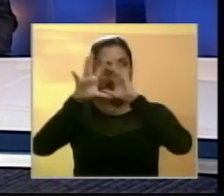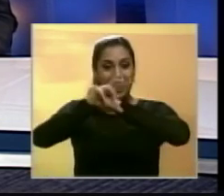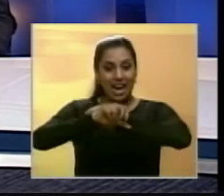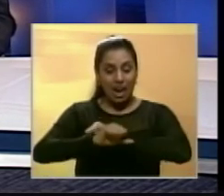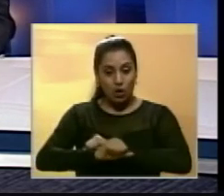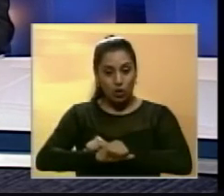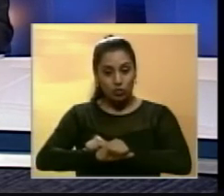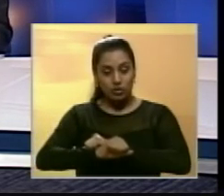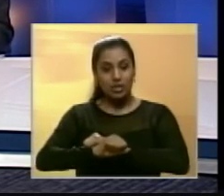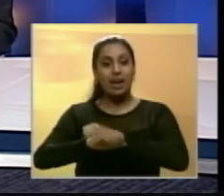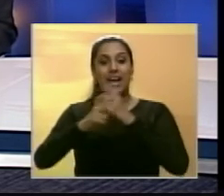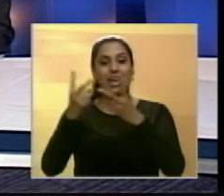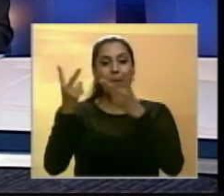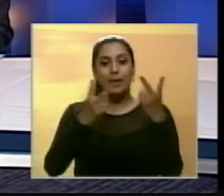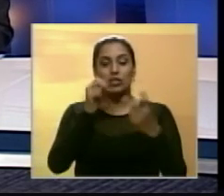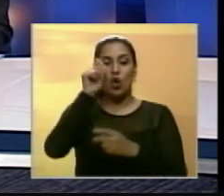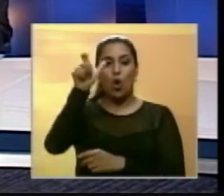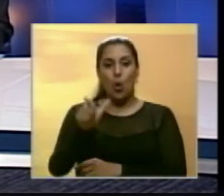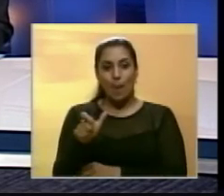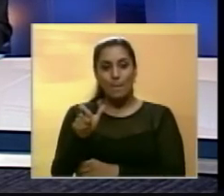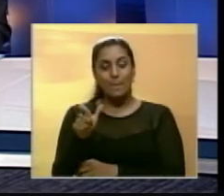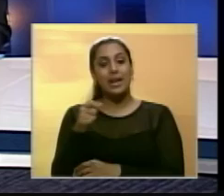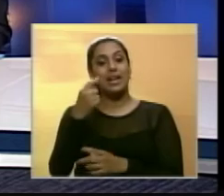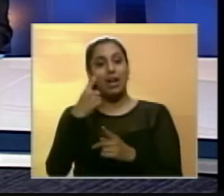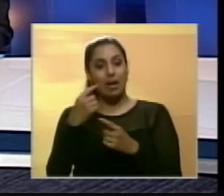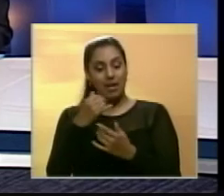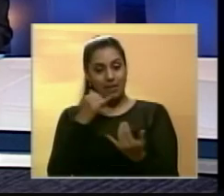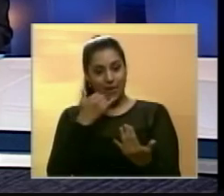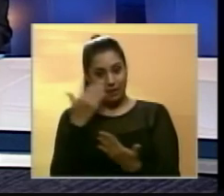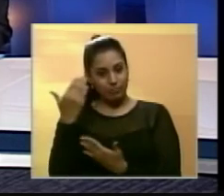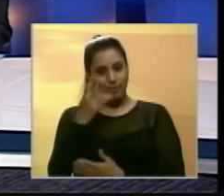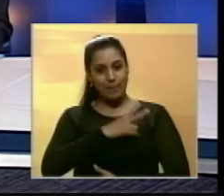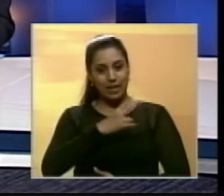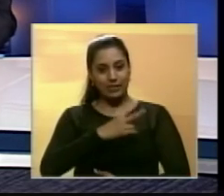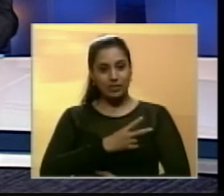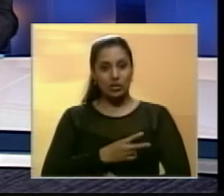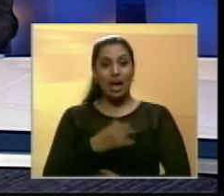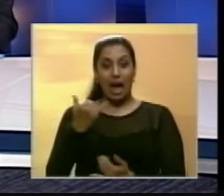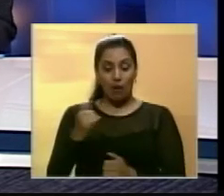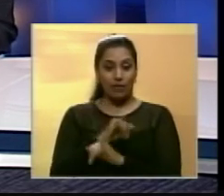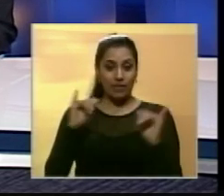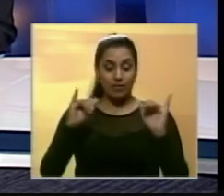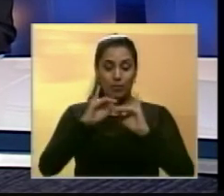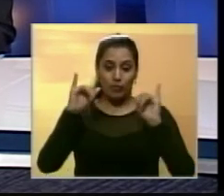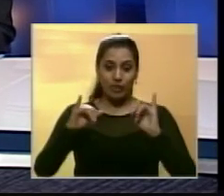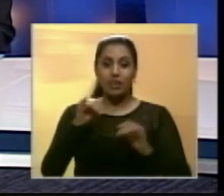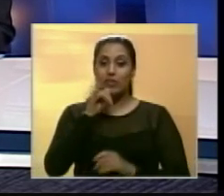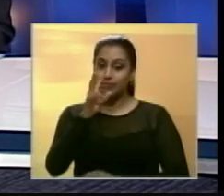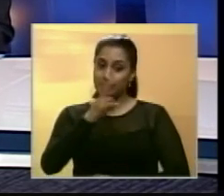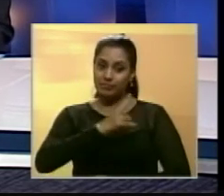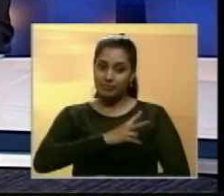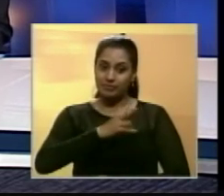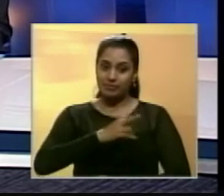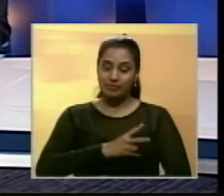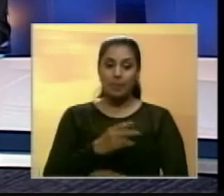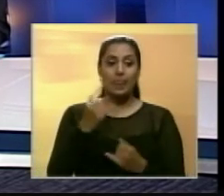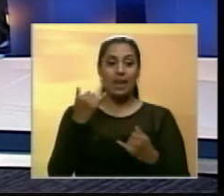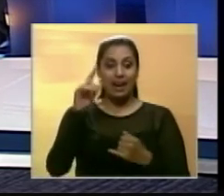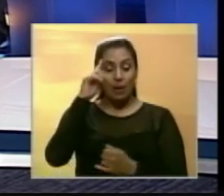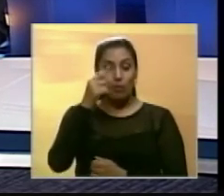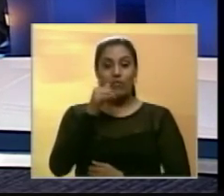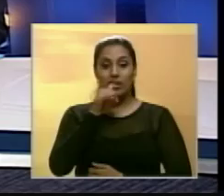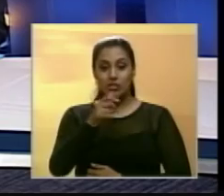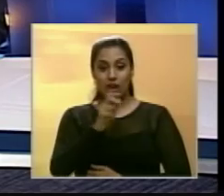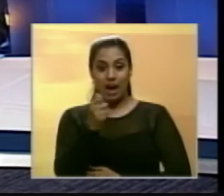noche. Y el invitado será Enrique Márquez, no se lo pierda, por aquí por Venevisión. Ahora sí, llegamos al final de la presente emisión. Recuerden,